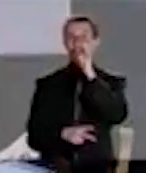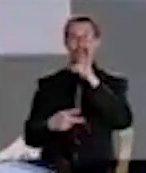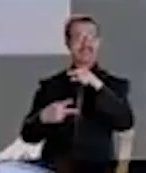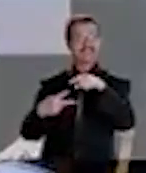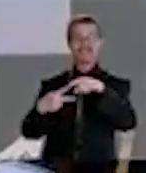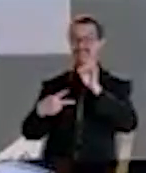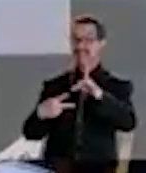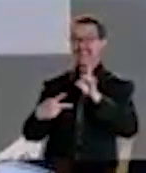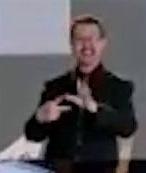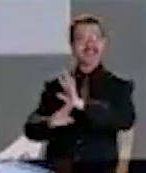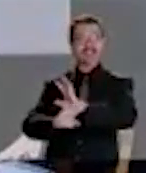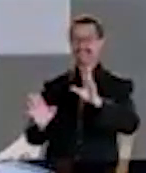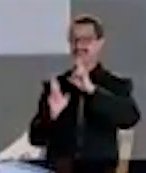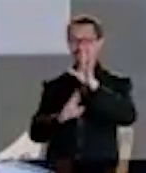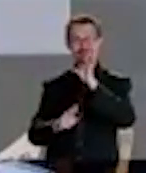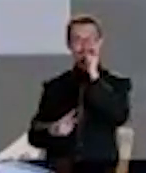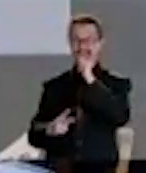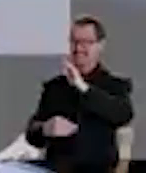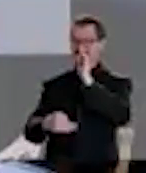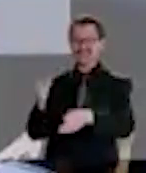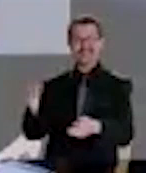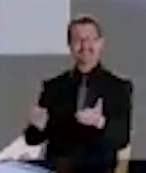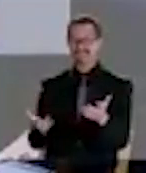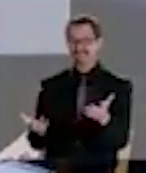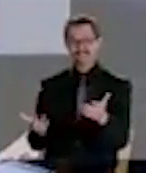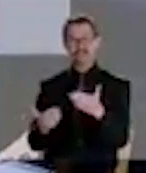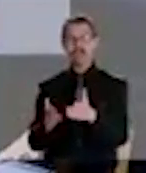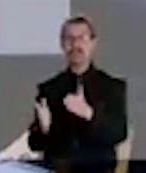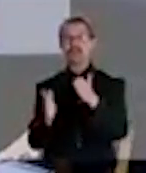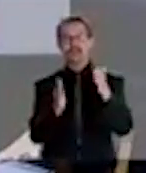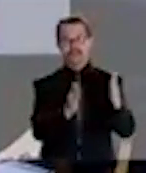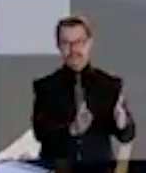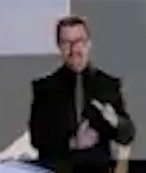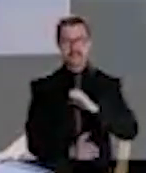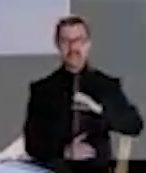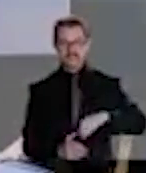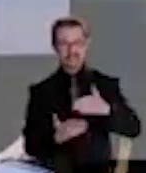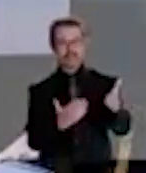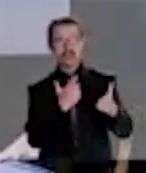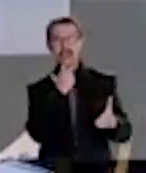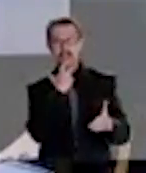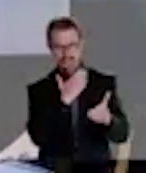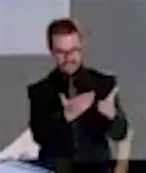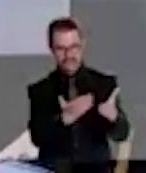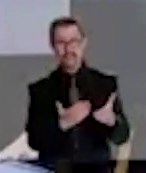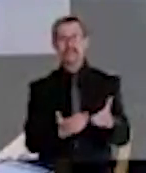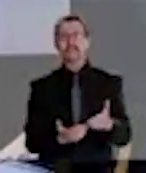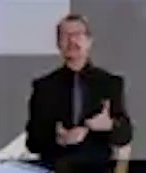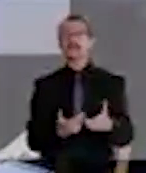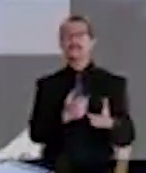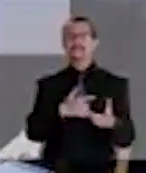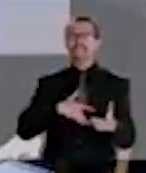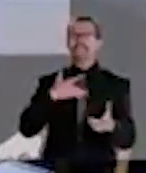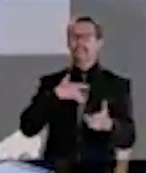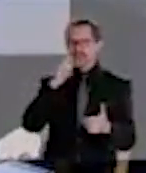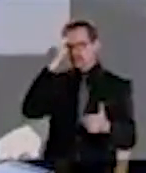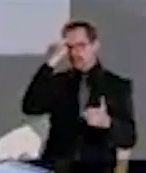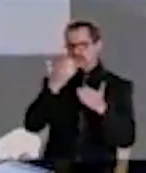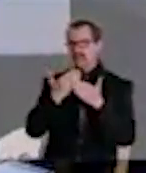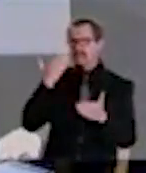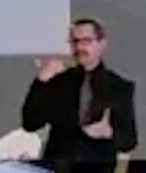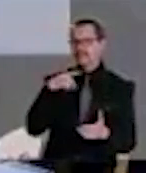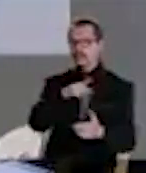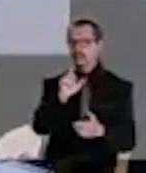con usted candidato lópez obrador yo recuerdo que recién había asumido donald trump en la presidencia que en